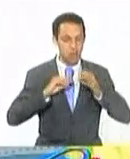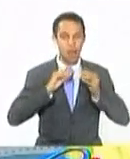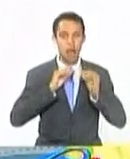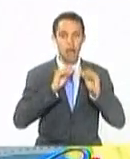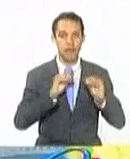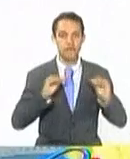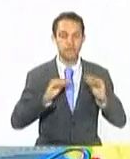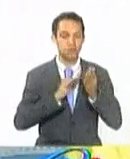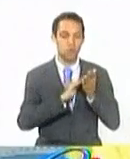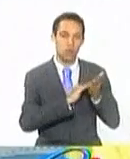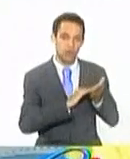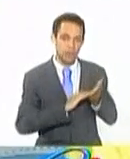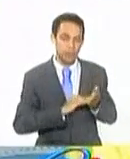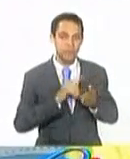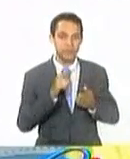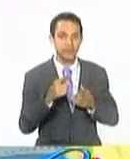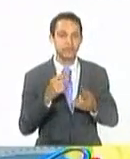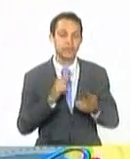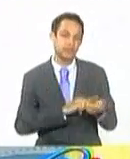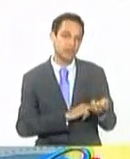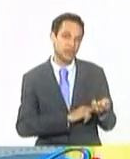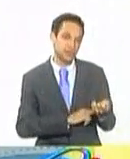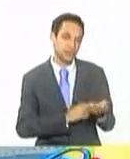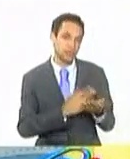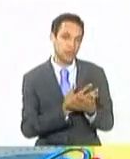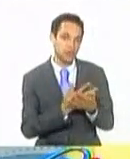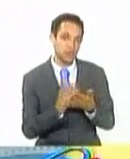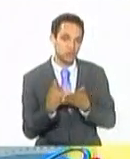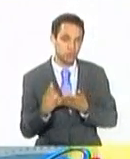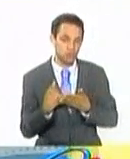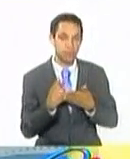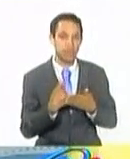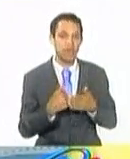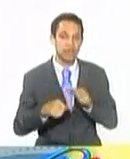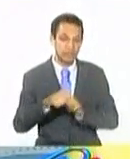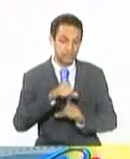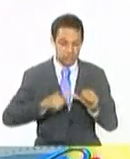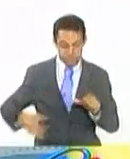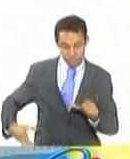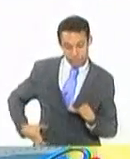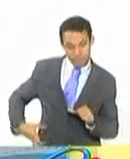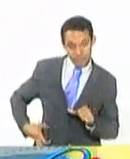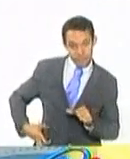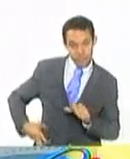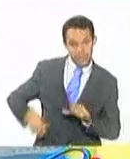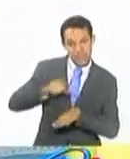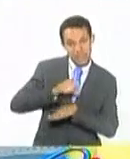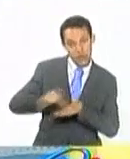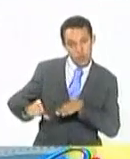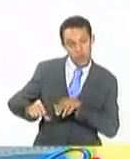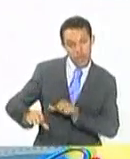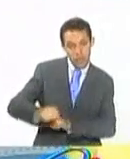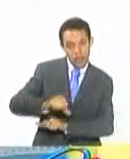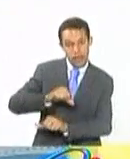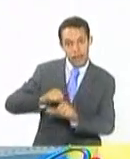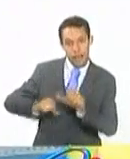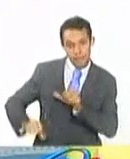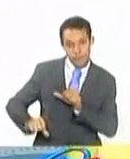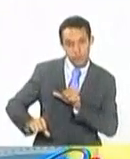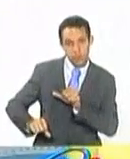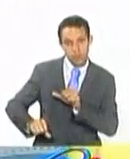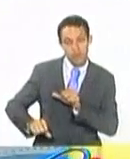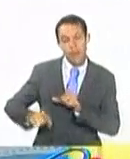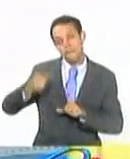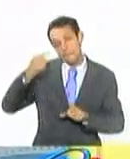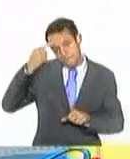manejo de estas patologías usted ya le hiceron el trasplante renal uno podría pensar